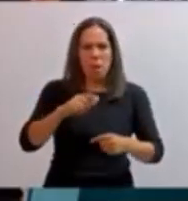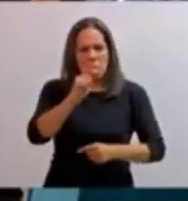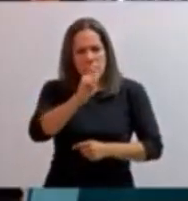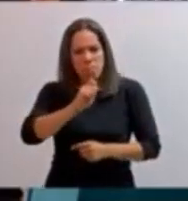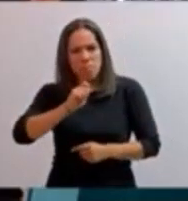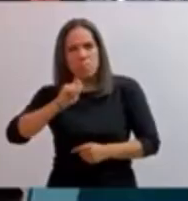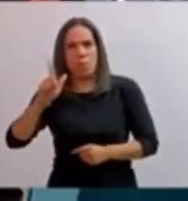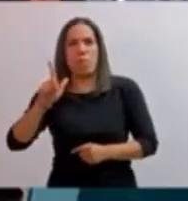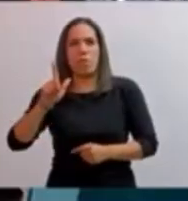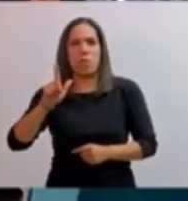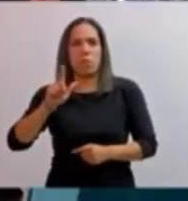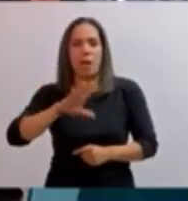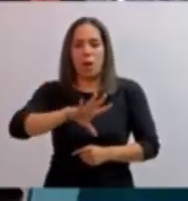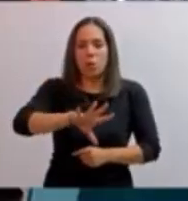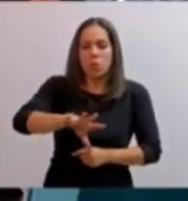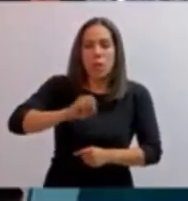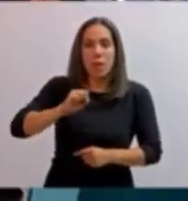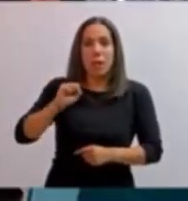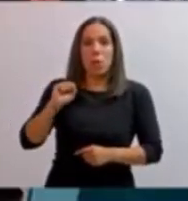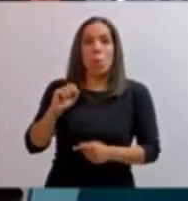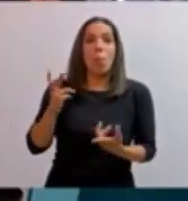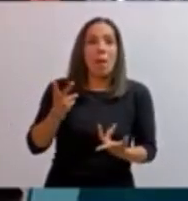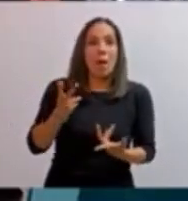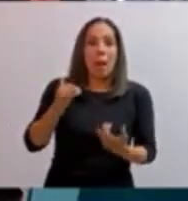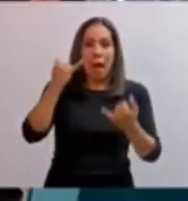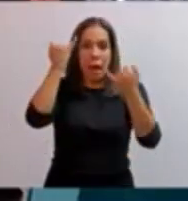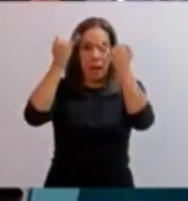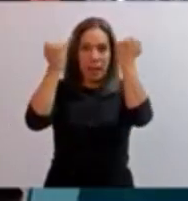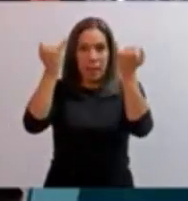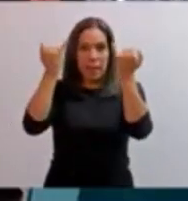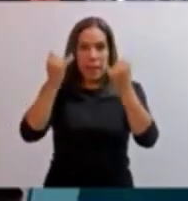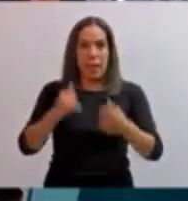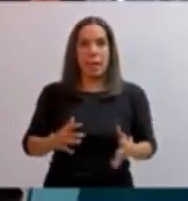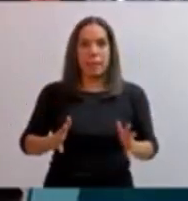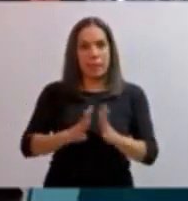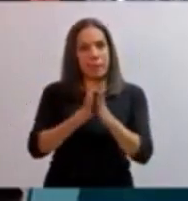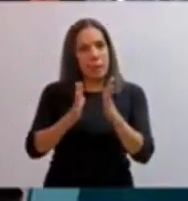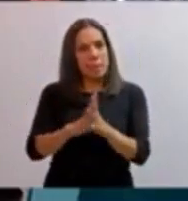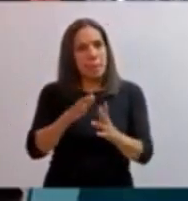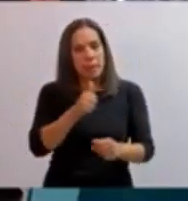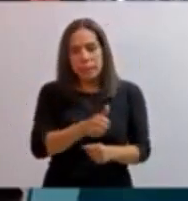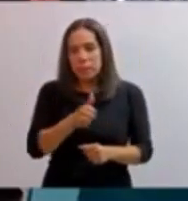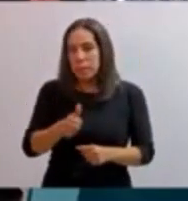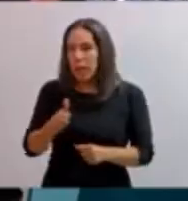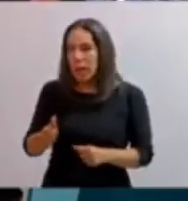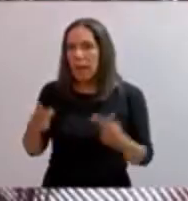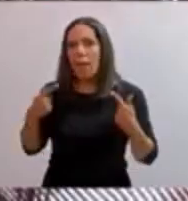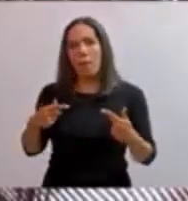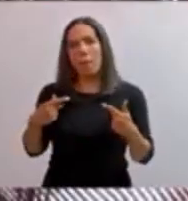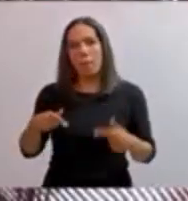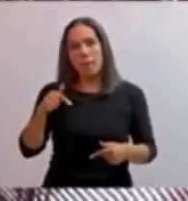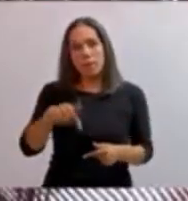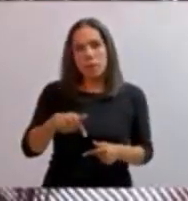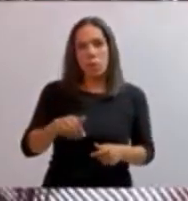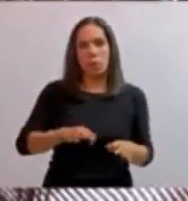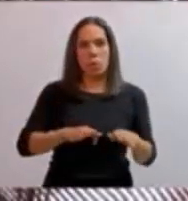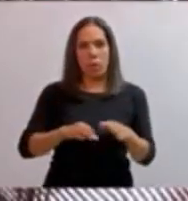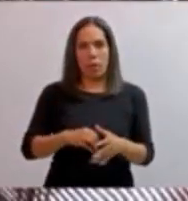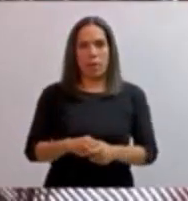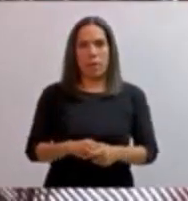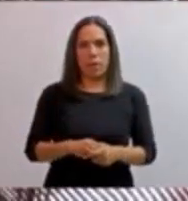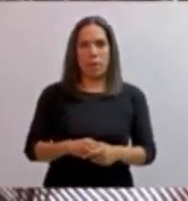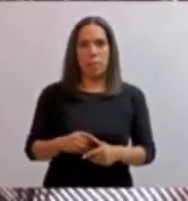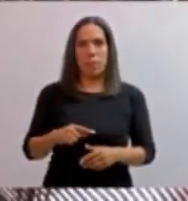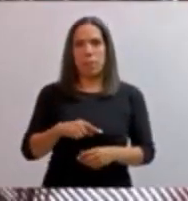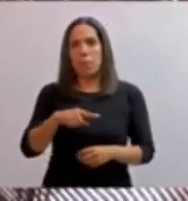y se toma en cuenta a todos los actores. La nueva escuela nos ha llevado justamente a crear esos espacios en